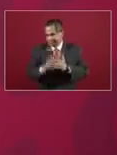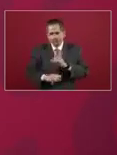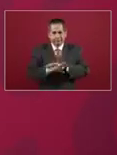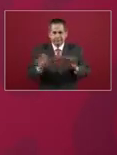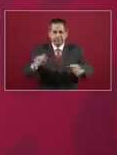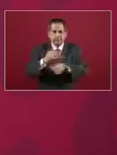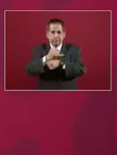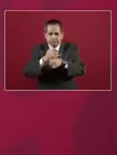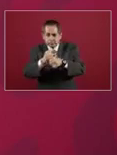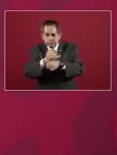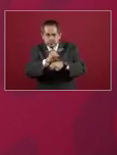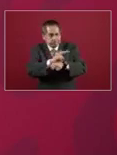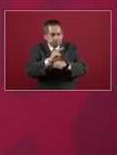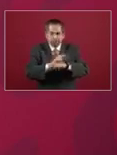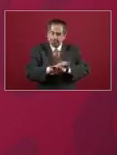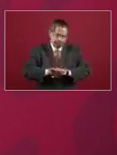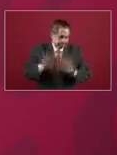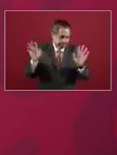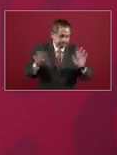inspectores.